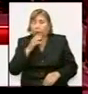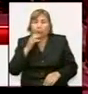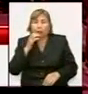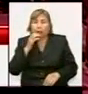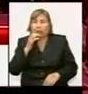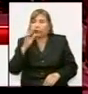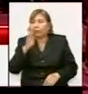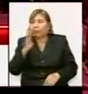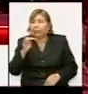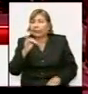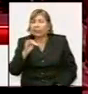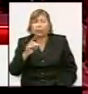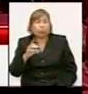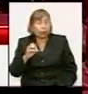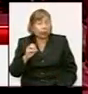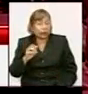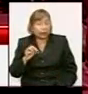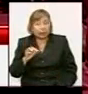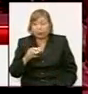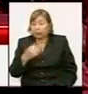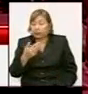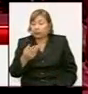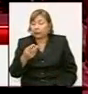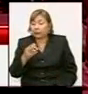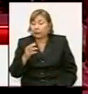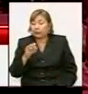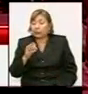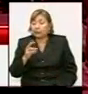e Indonesia. El congresista Roberto Vieira